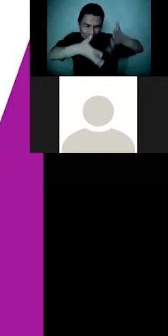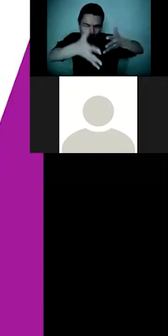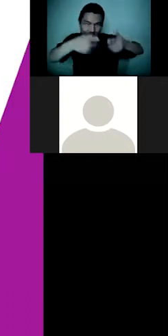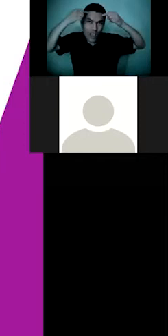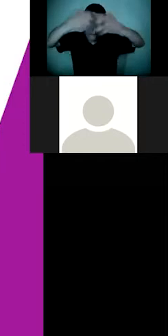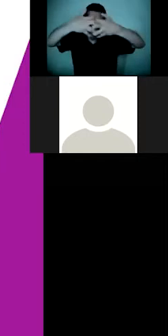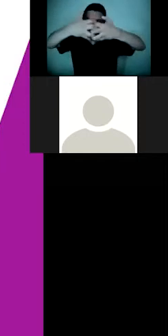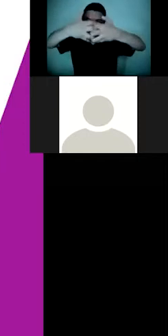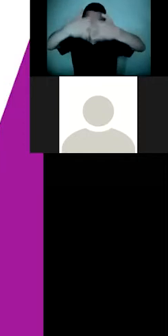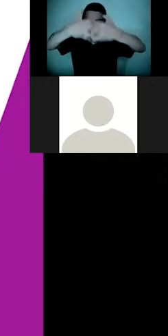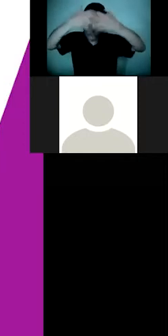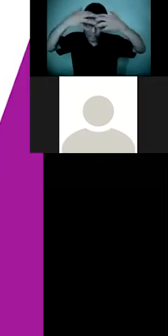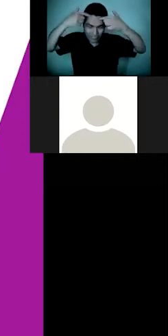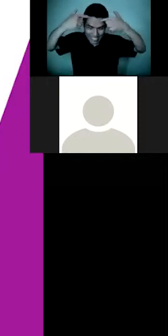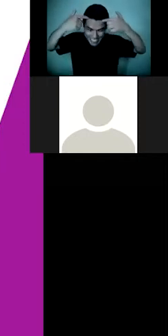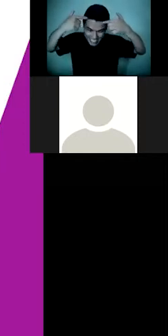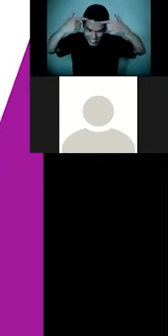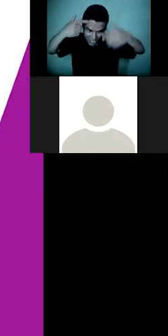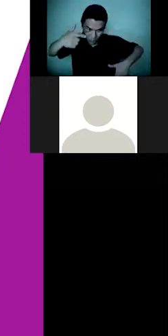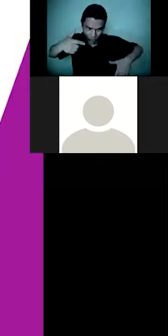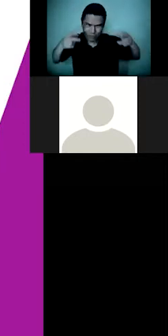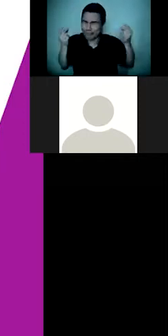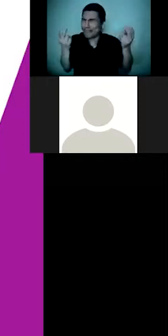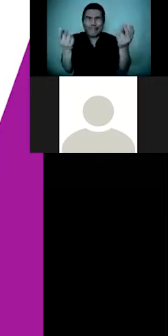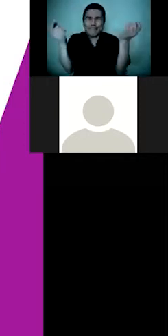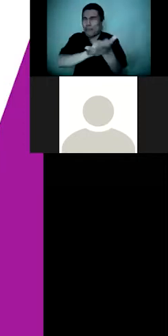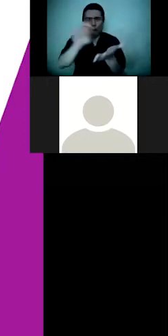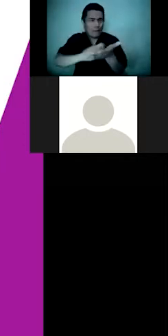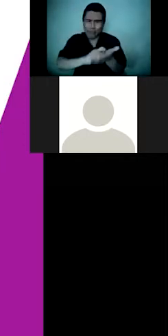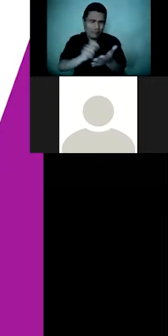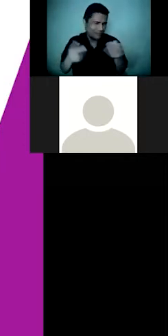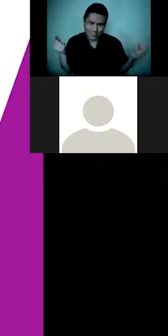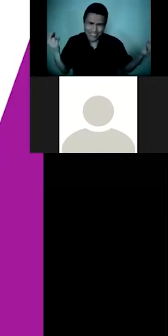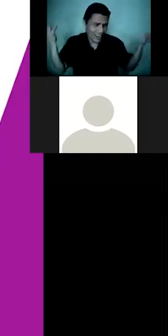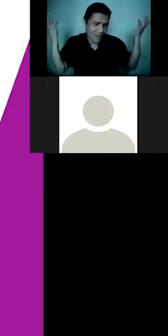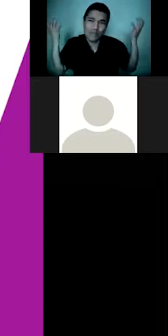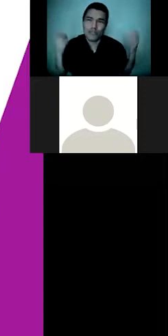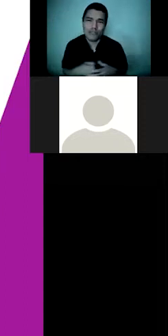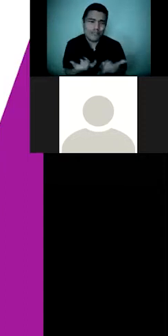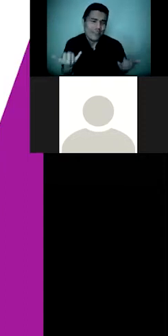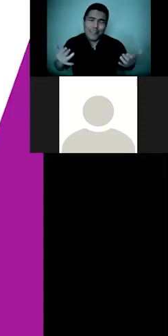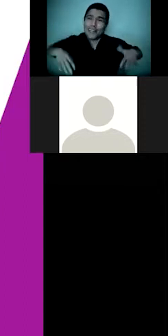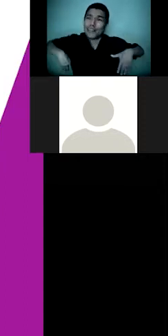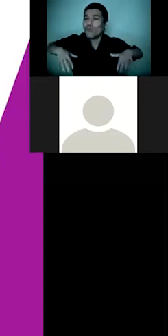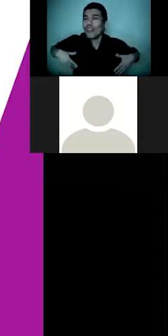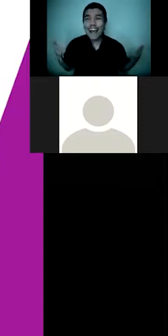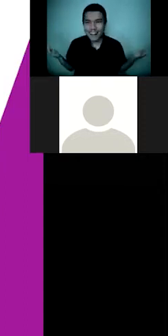¿no? Porque el tiempo ya pasó, el tiempo como el umbral para poder que aprenda rápidamente